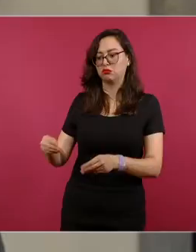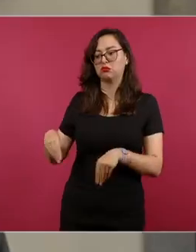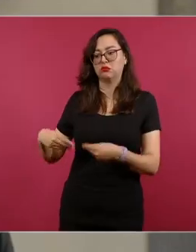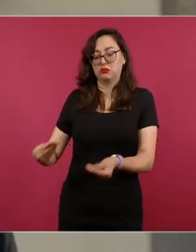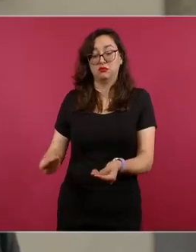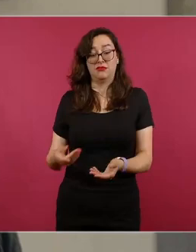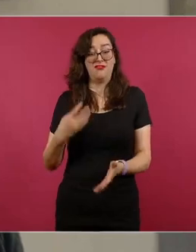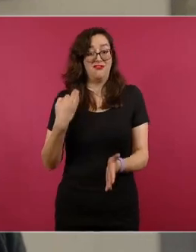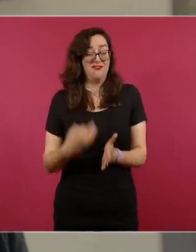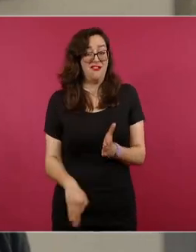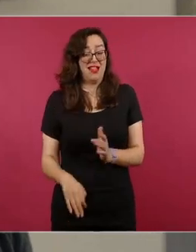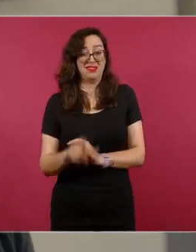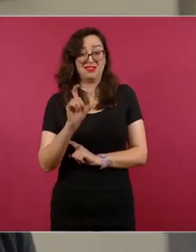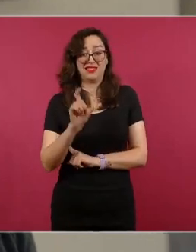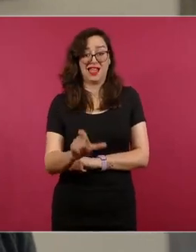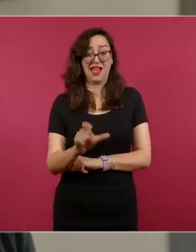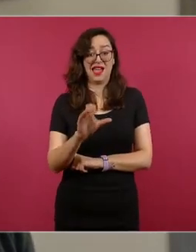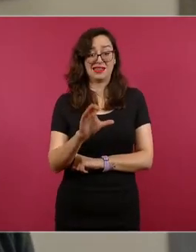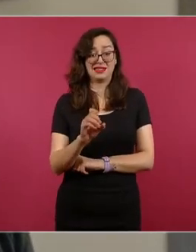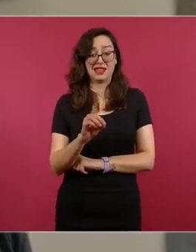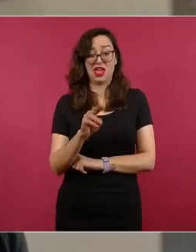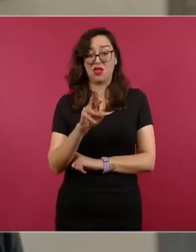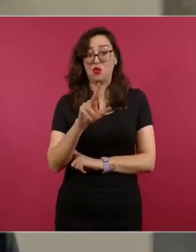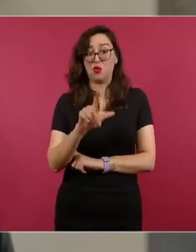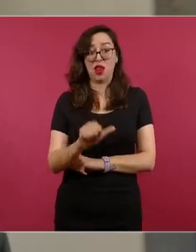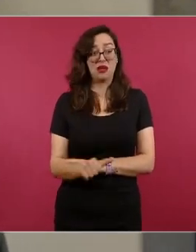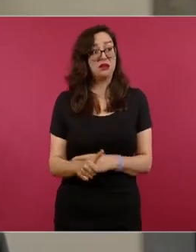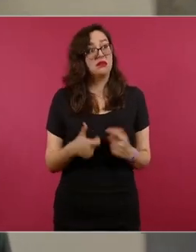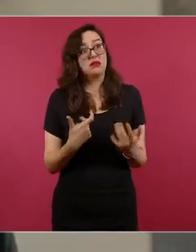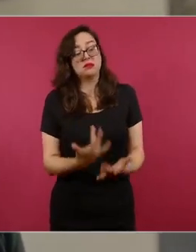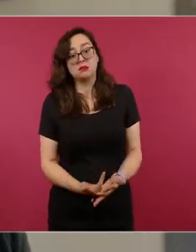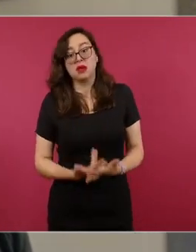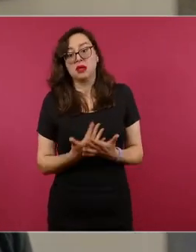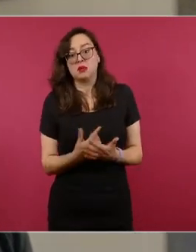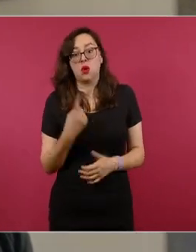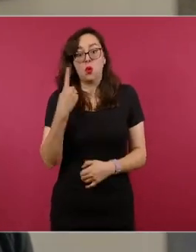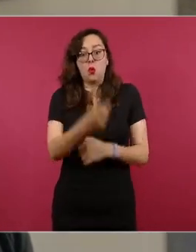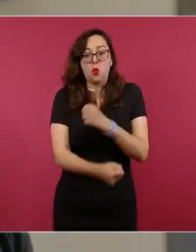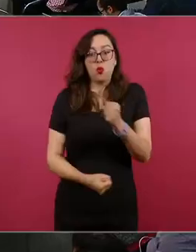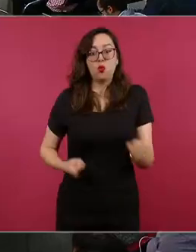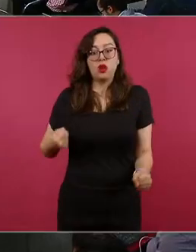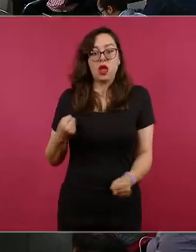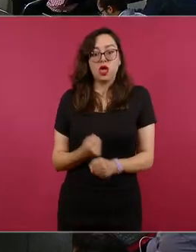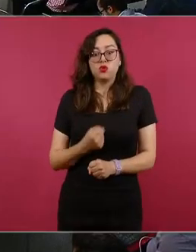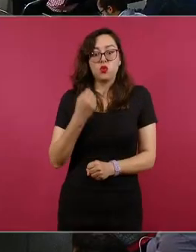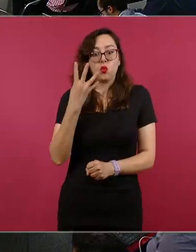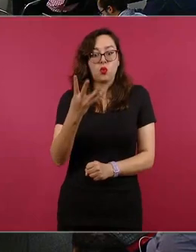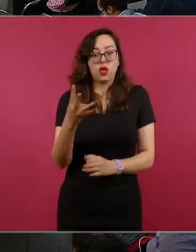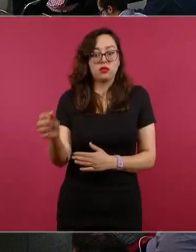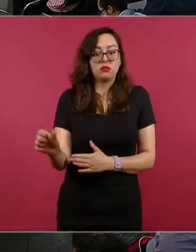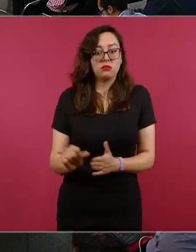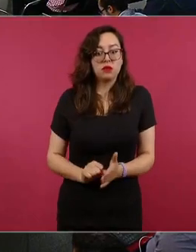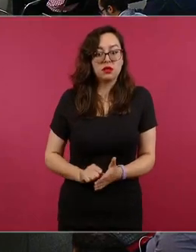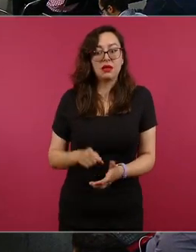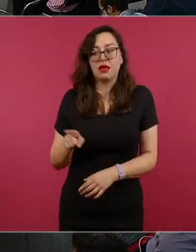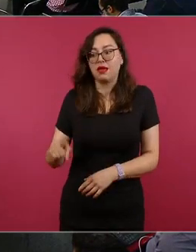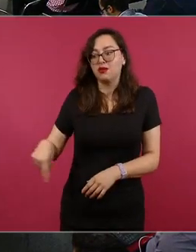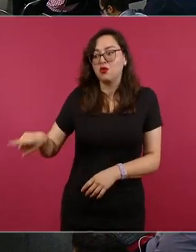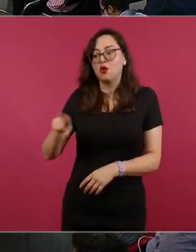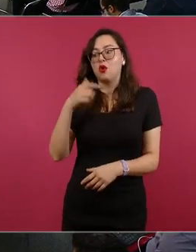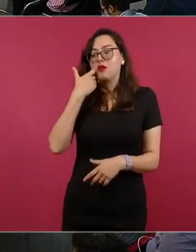profesionales y hasta el día de hoy no hay respuesta, siguen esperando. Ellos están intentando ya trabajar,